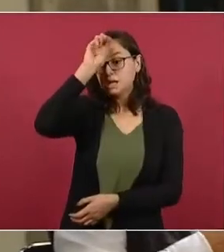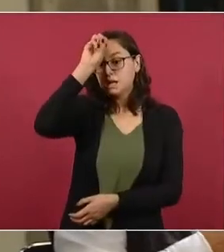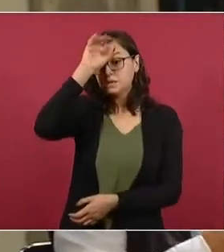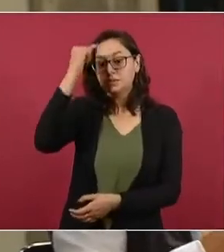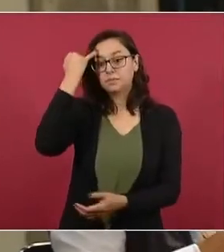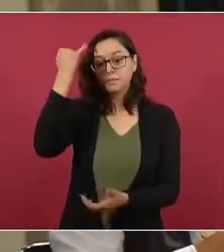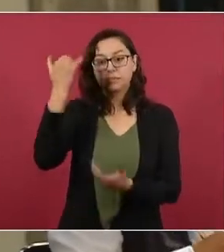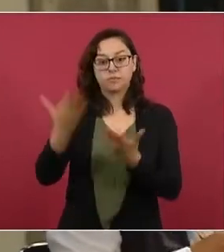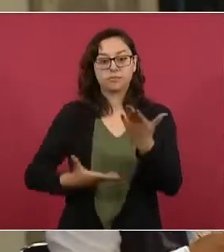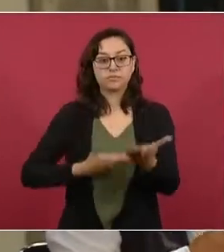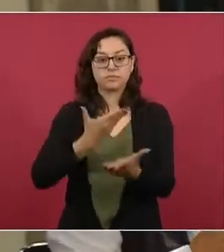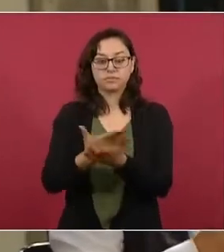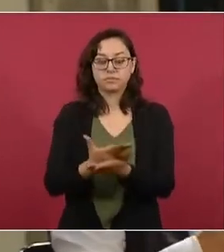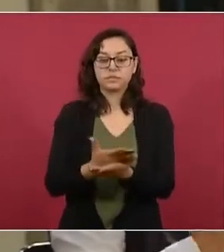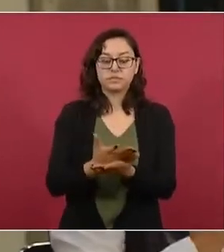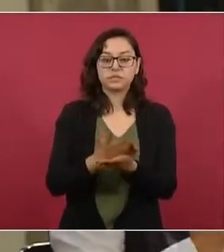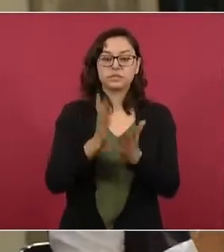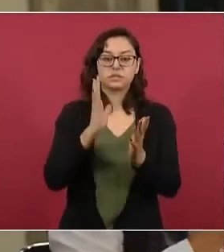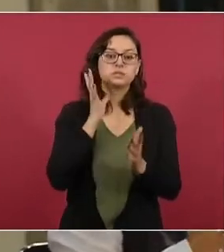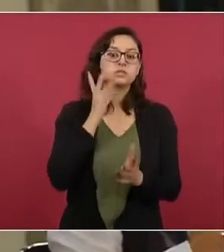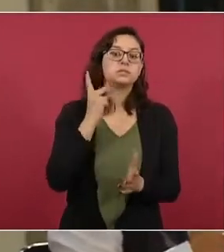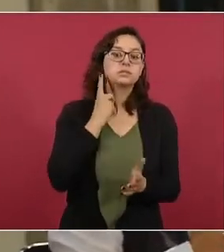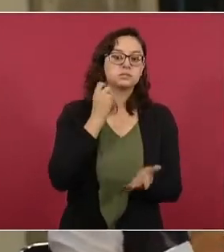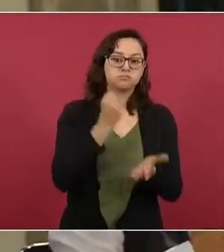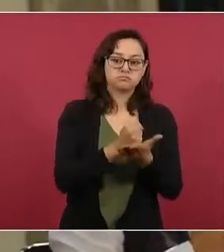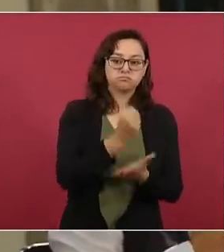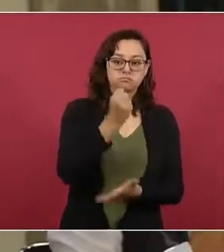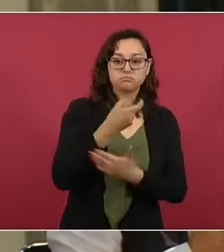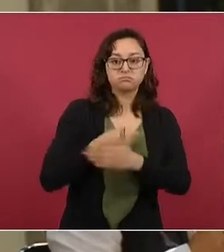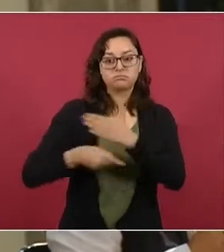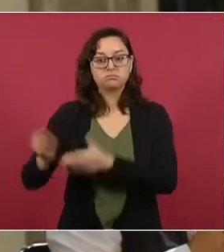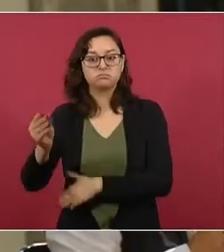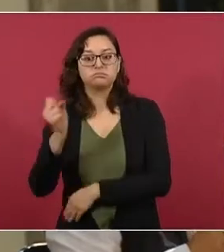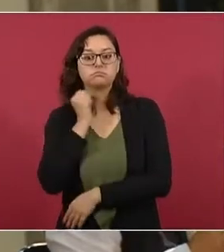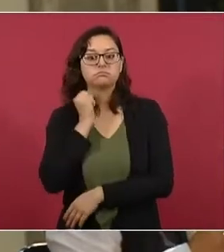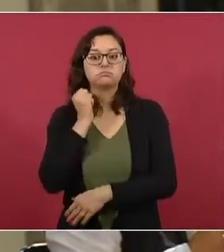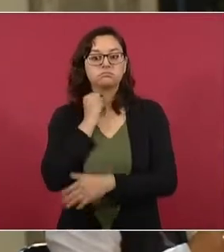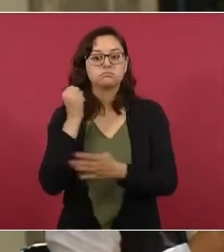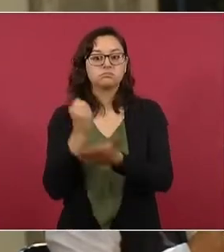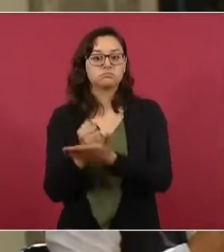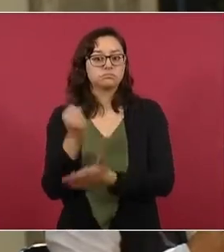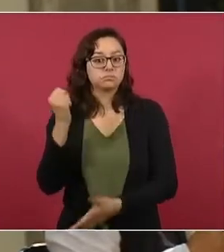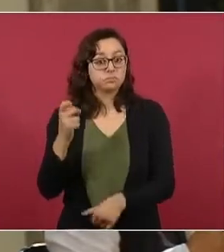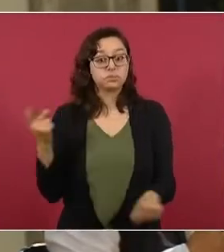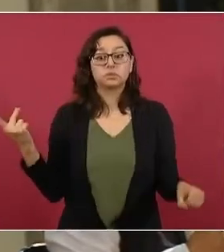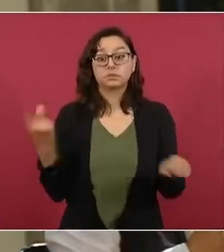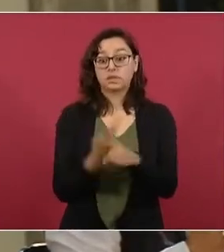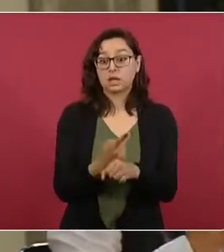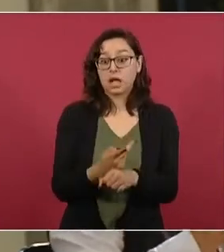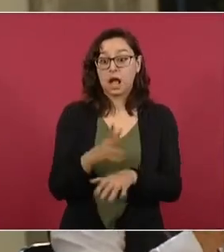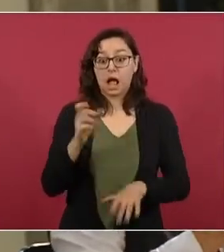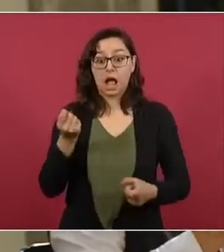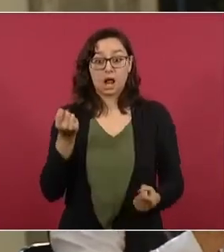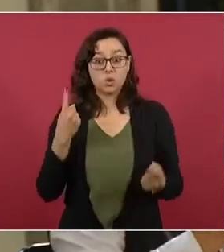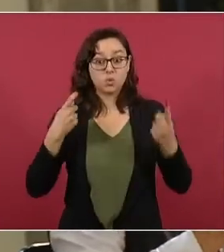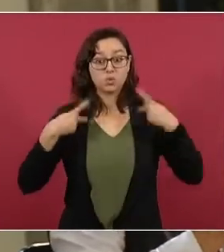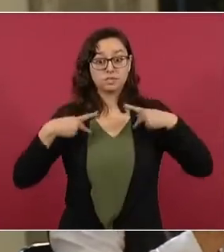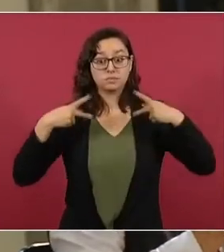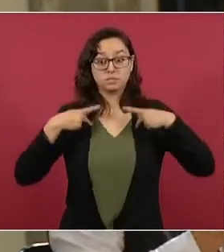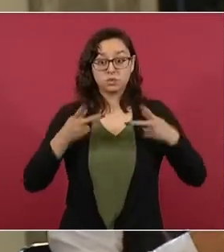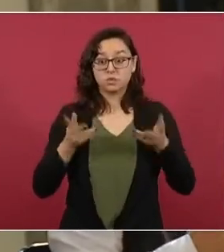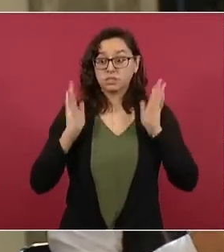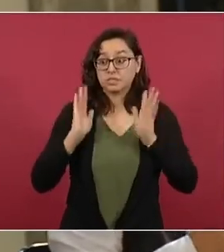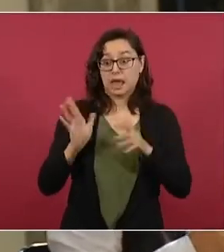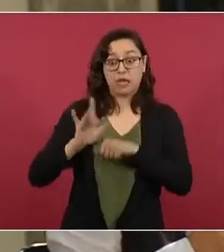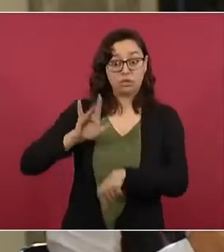de aprobarse en el Senado, ¿qué va a suceder con las inversiones que ya hay en materia de